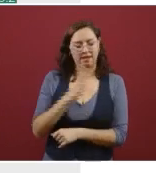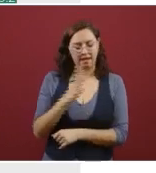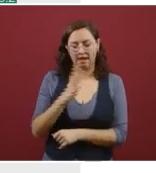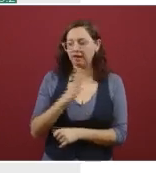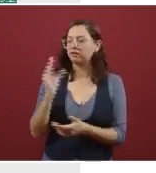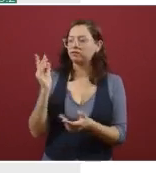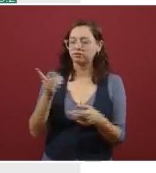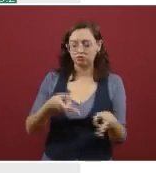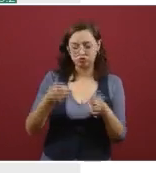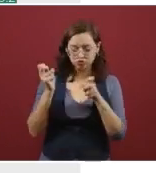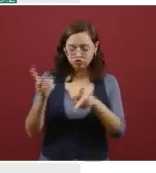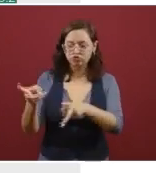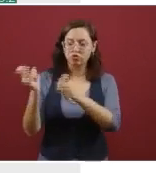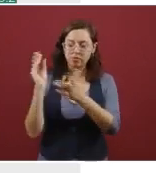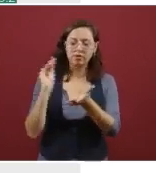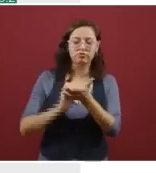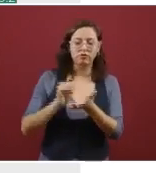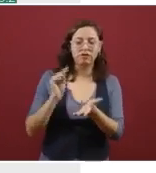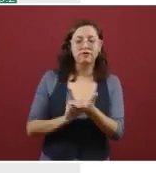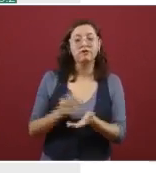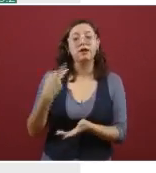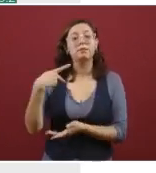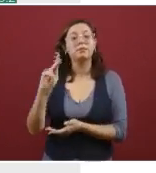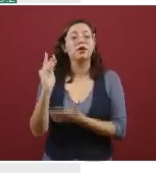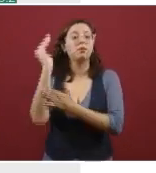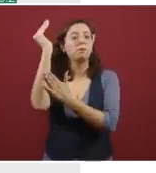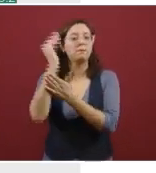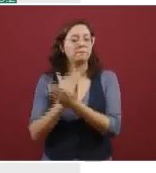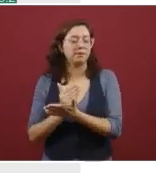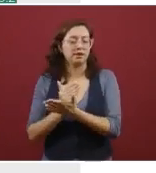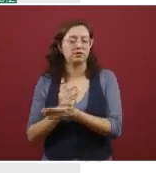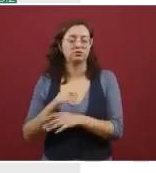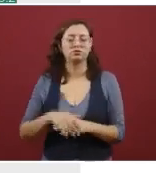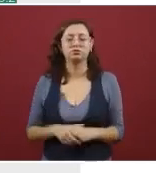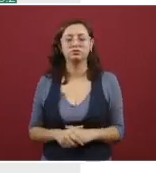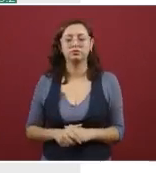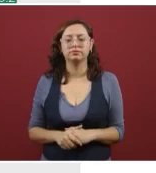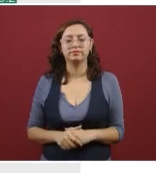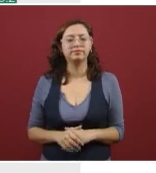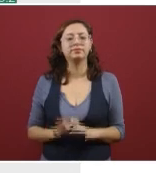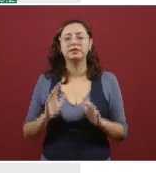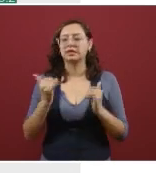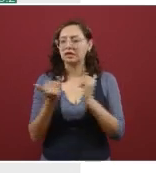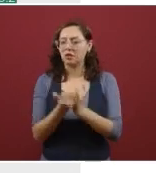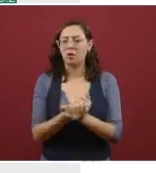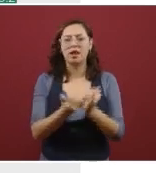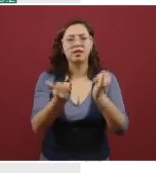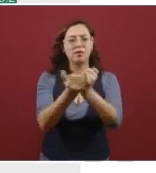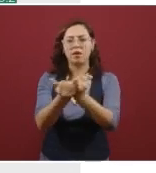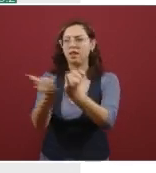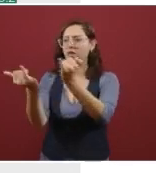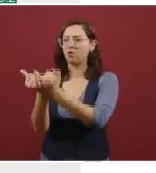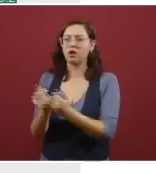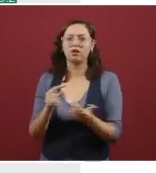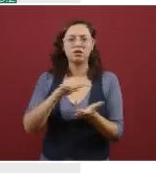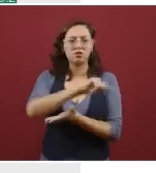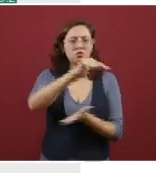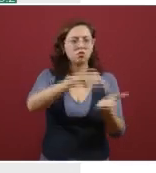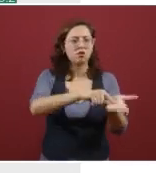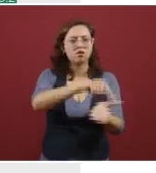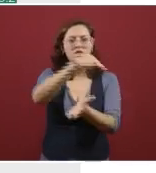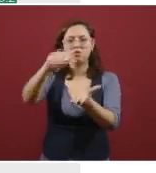clandestinas, pero se disminuyó el robo. Y así para cada uno de los distintos